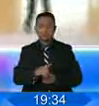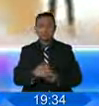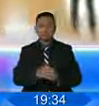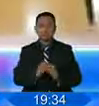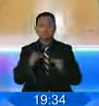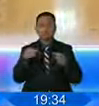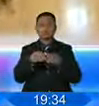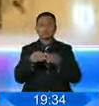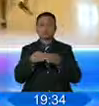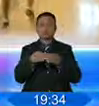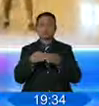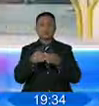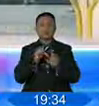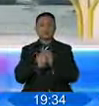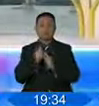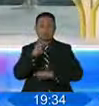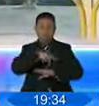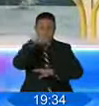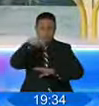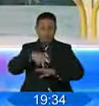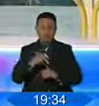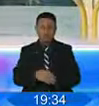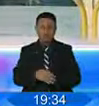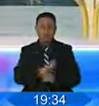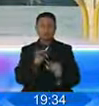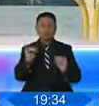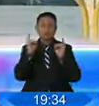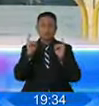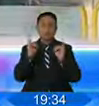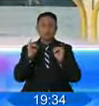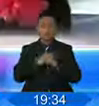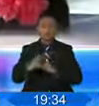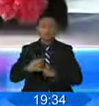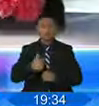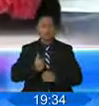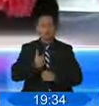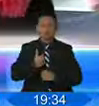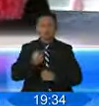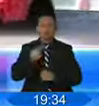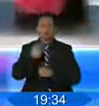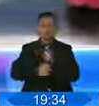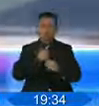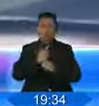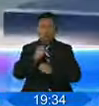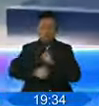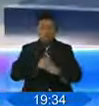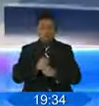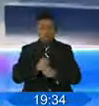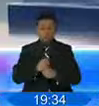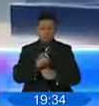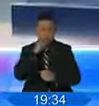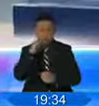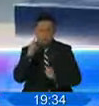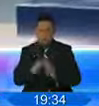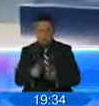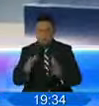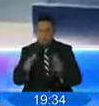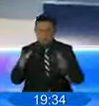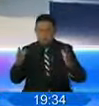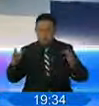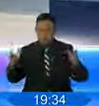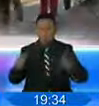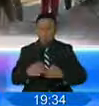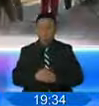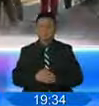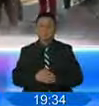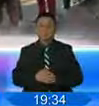por la Concentración Deportiva de Pichincha. Los instructores orgullosos mencionaron que cada año son más los niños que se suman a estas